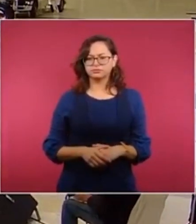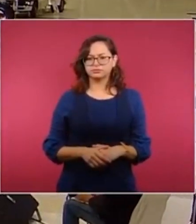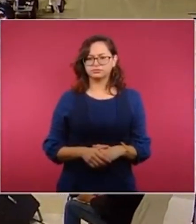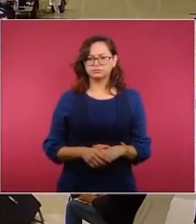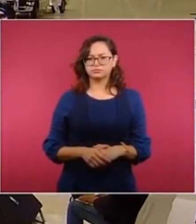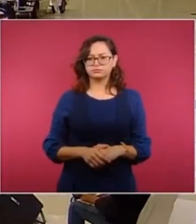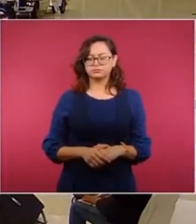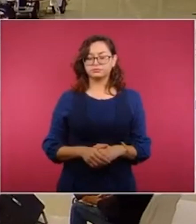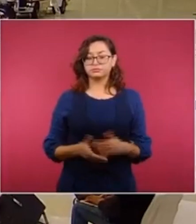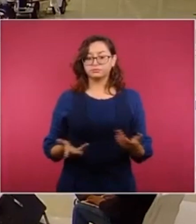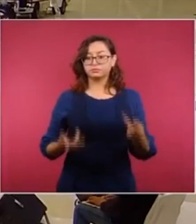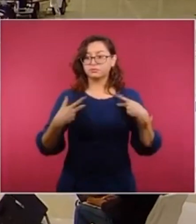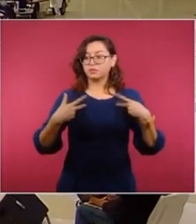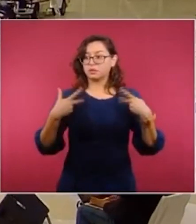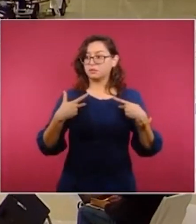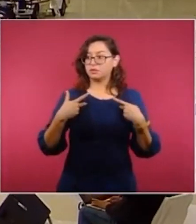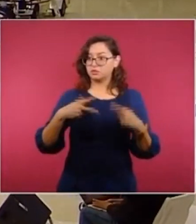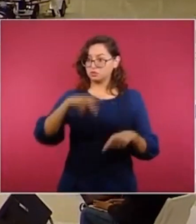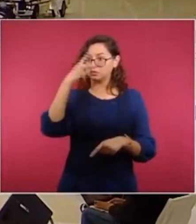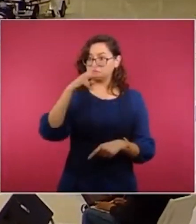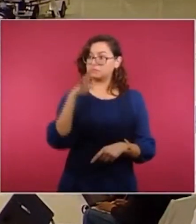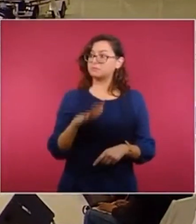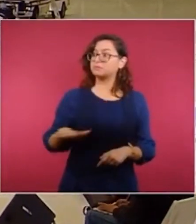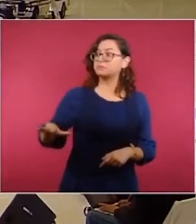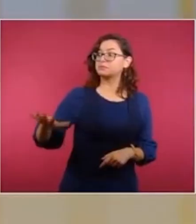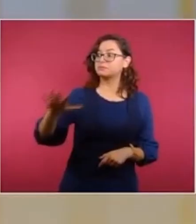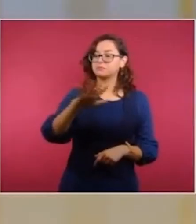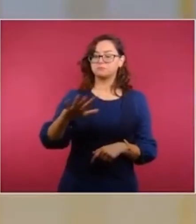dar a conocer al pueblo de México